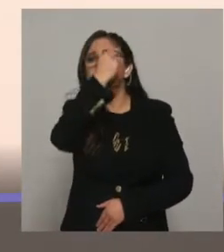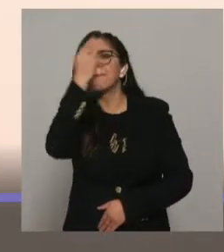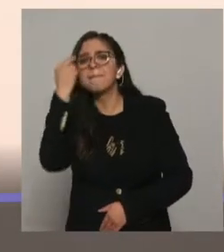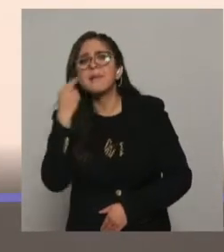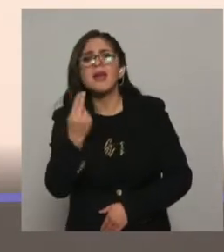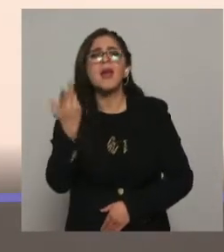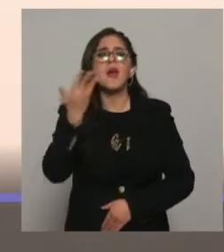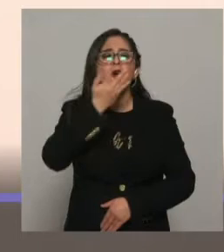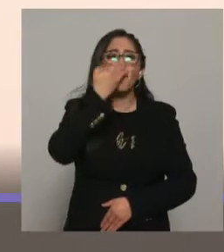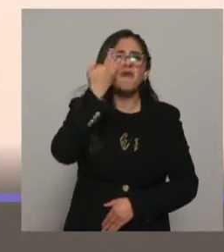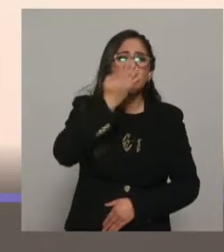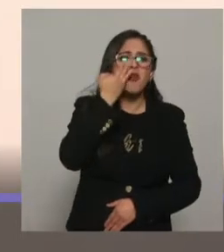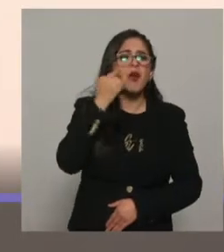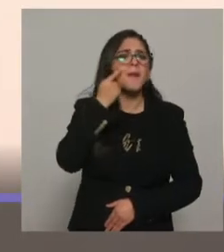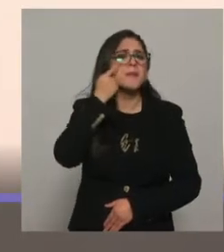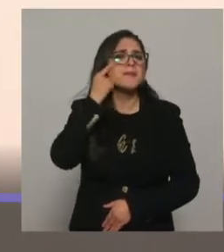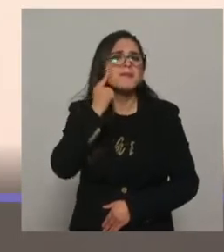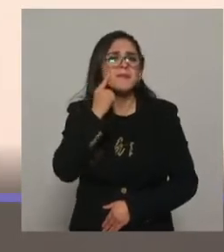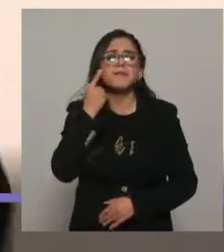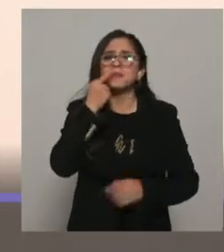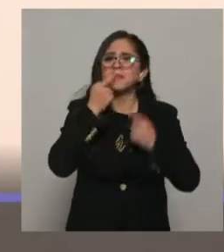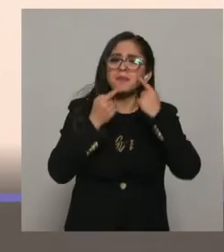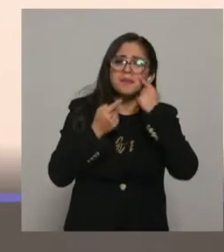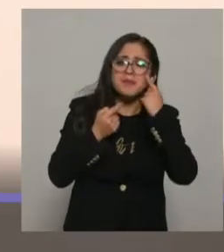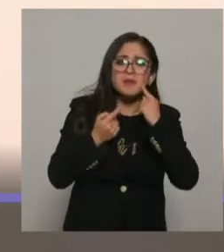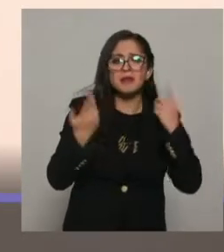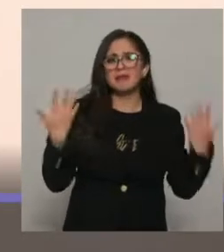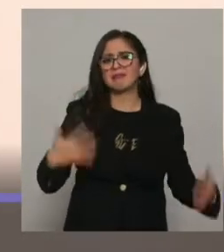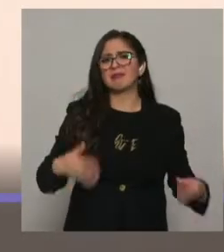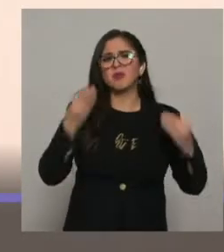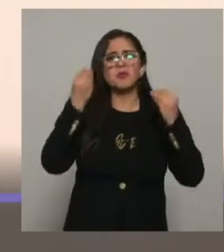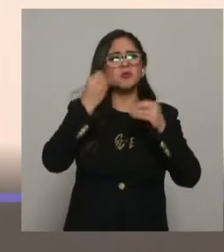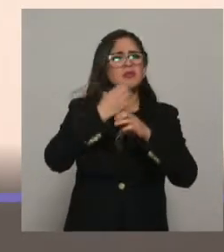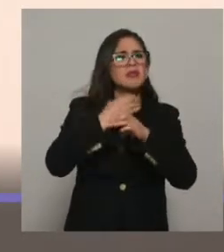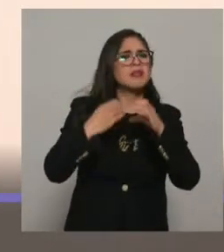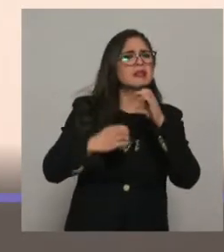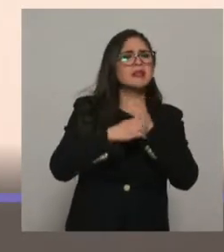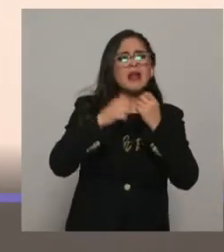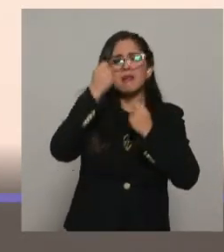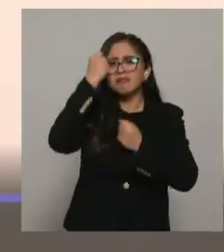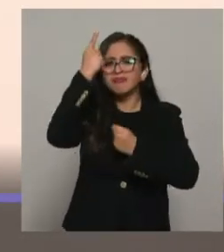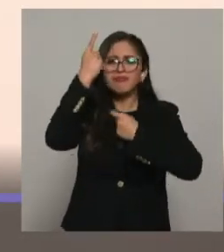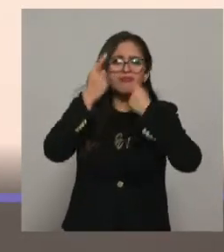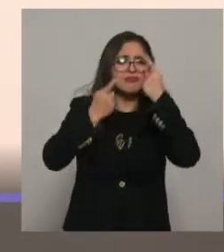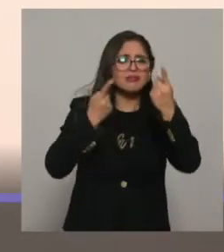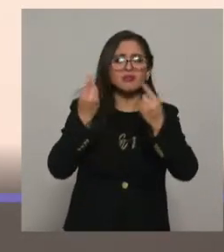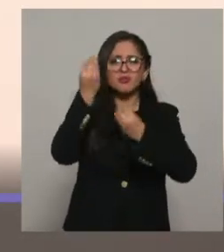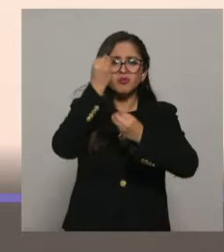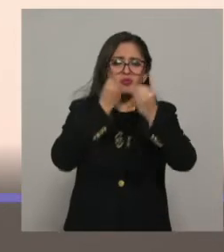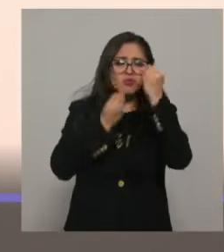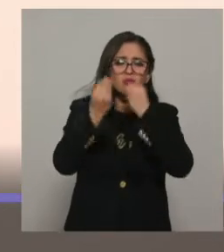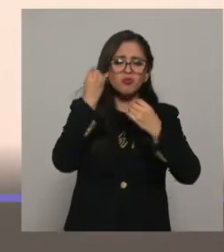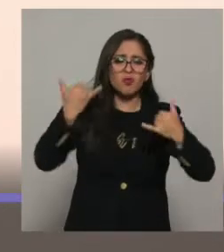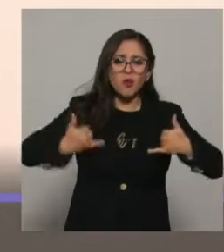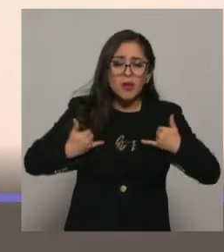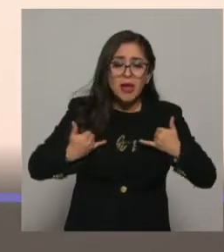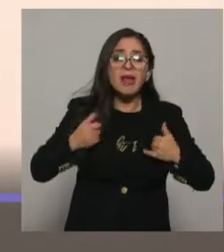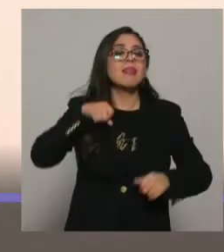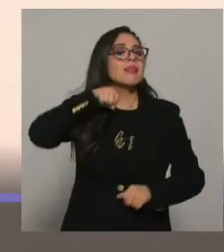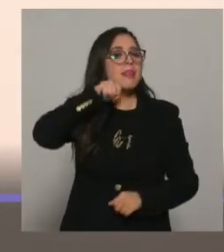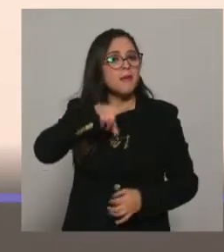florecitas en la mejilla, en fin, mucha creatividad de las jóvenes. Y desde luego van los